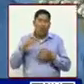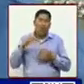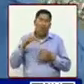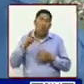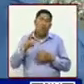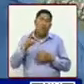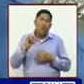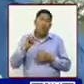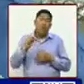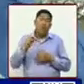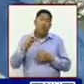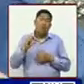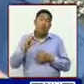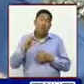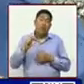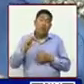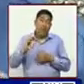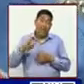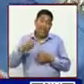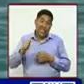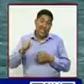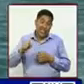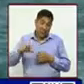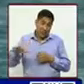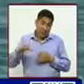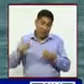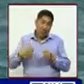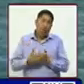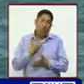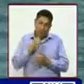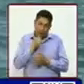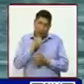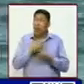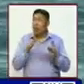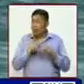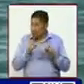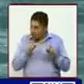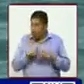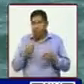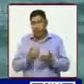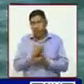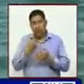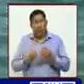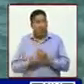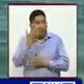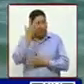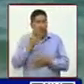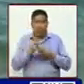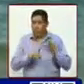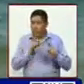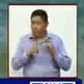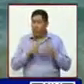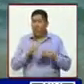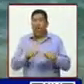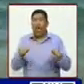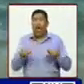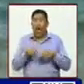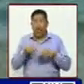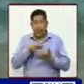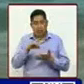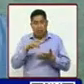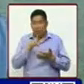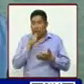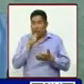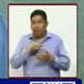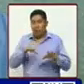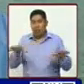la alternativa para suplir esta nueva necesidad de agua. Pero con los nuevos crecimientos poblacionales y áreas de riego, sí vamos a